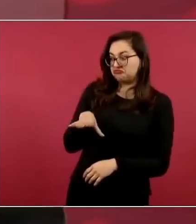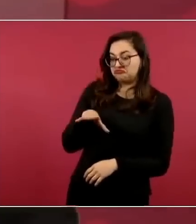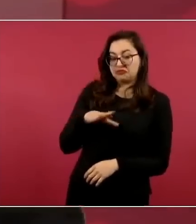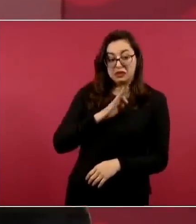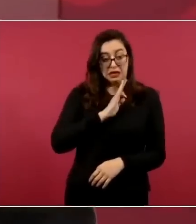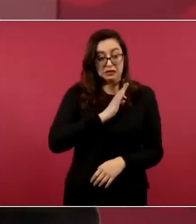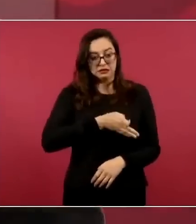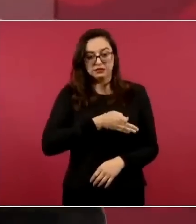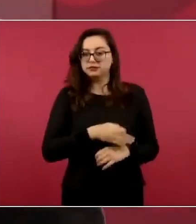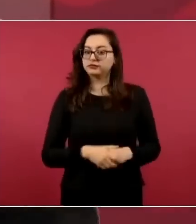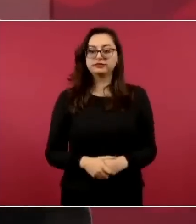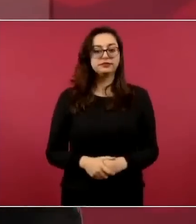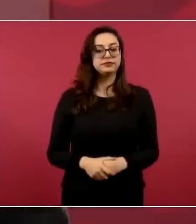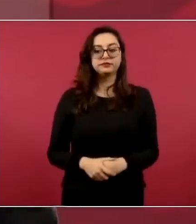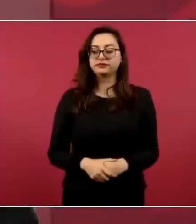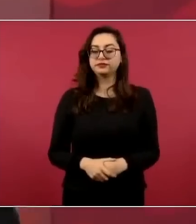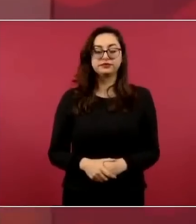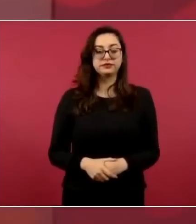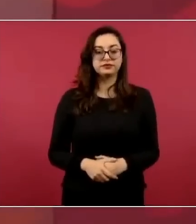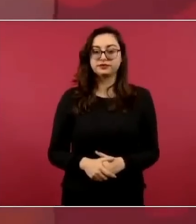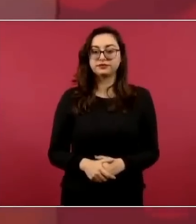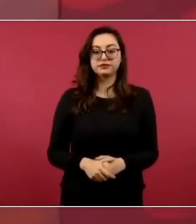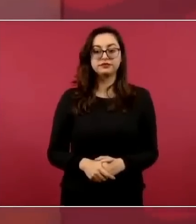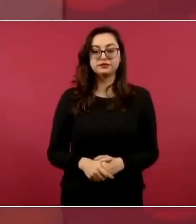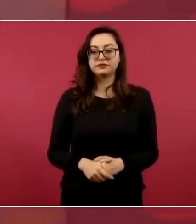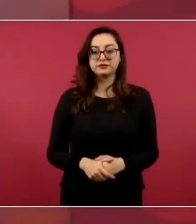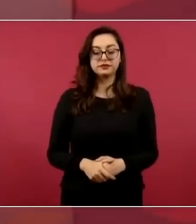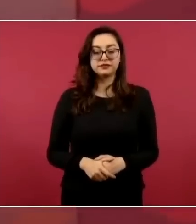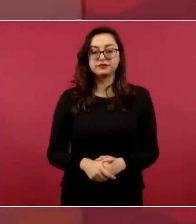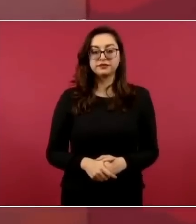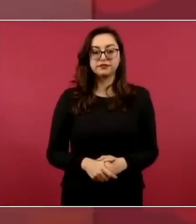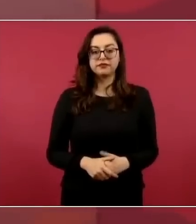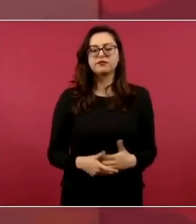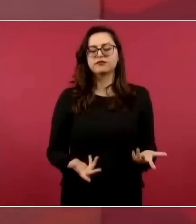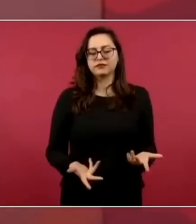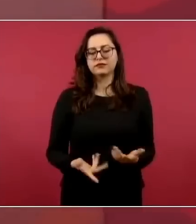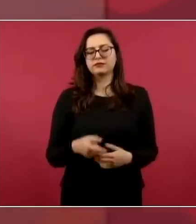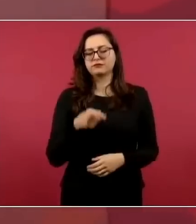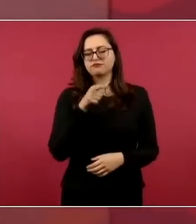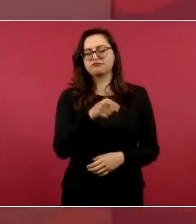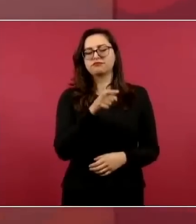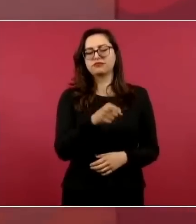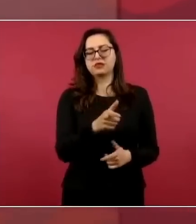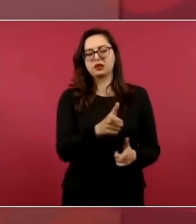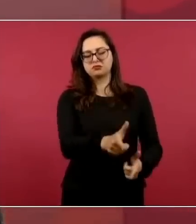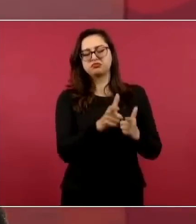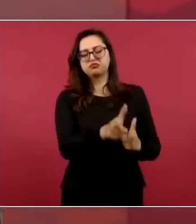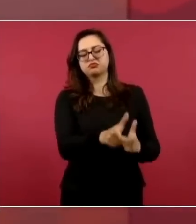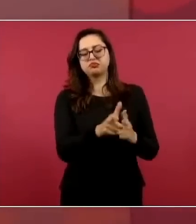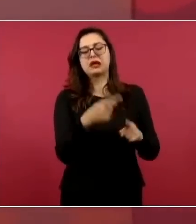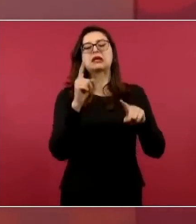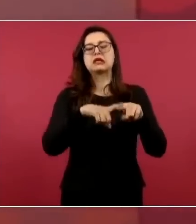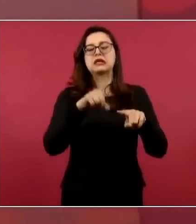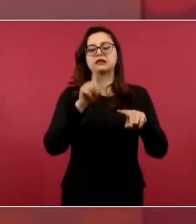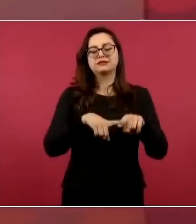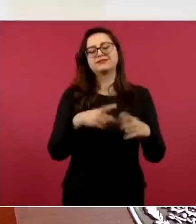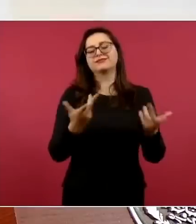Y es posible saber lo que sucedió. ¿Y saben por qué es posible